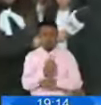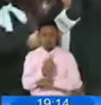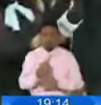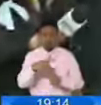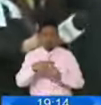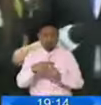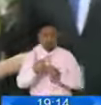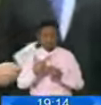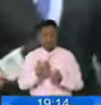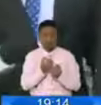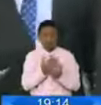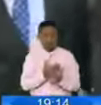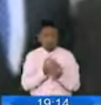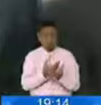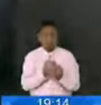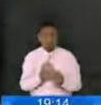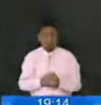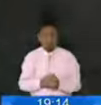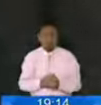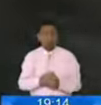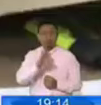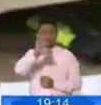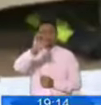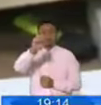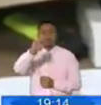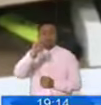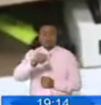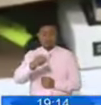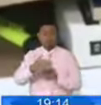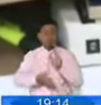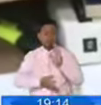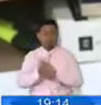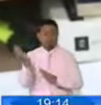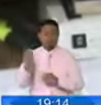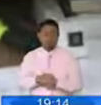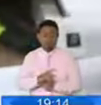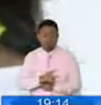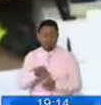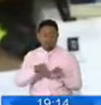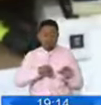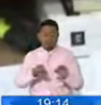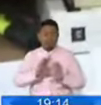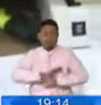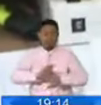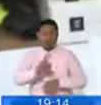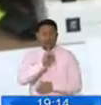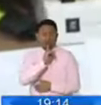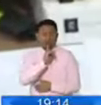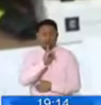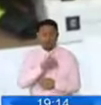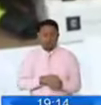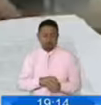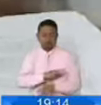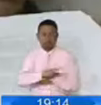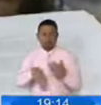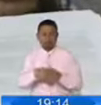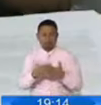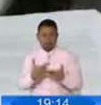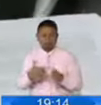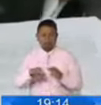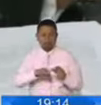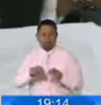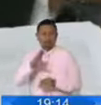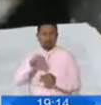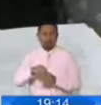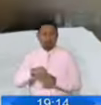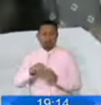de declaración, Jan Topic y su abogado salieron de la audiencia sin dar mayores detalles. Aseguraron que todo ha sido esclarecido y